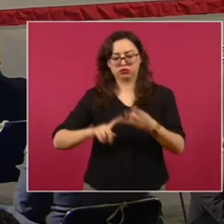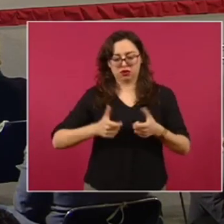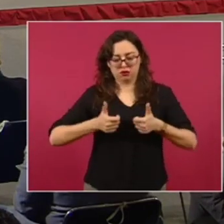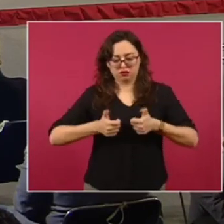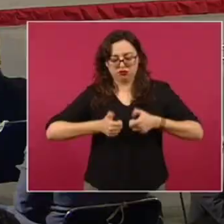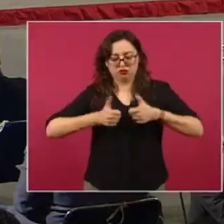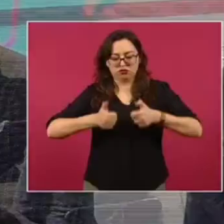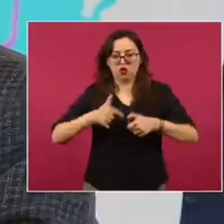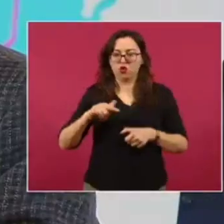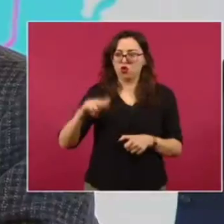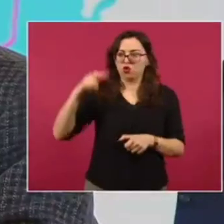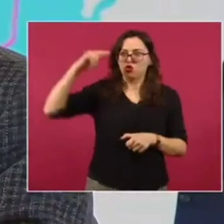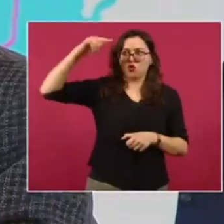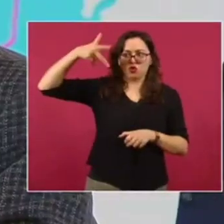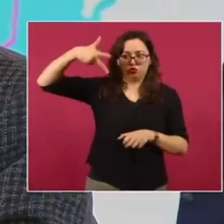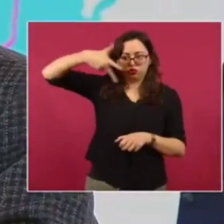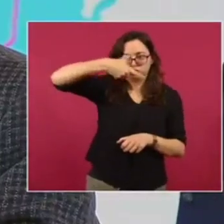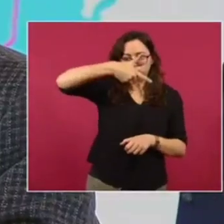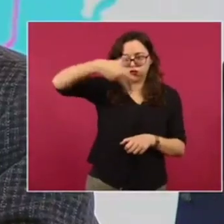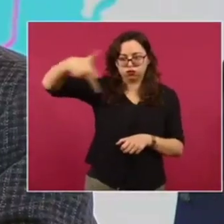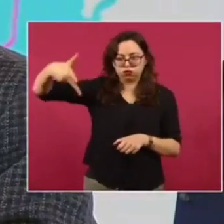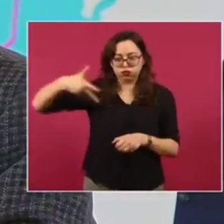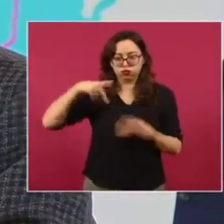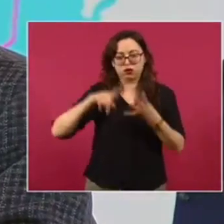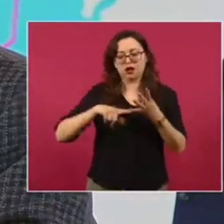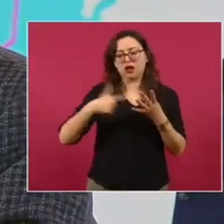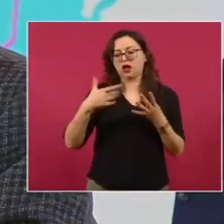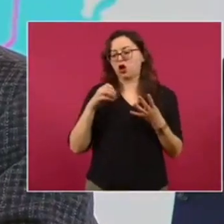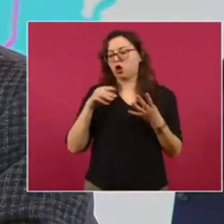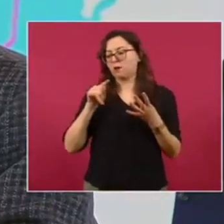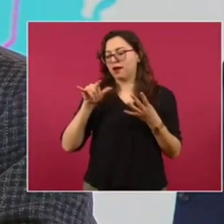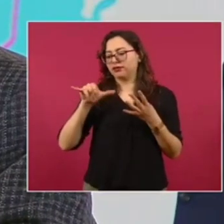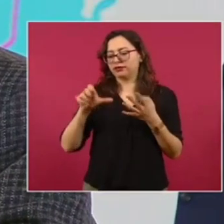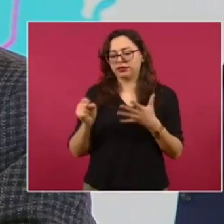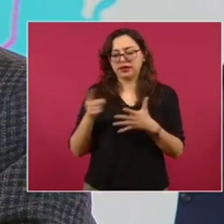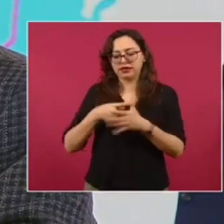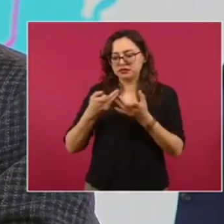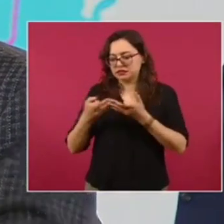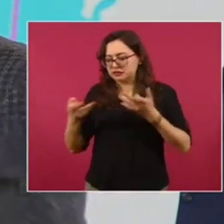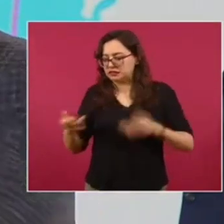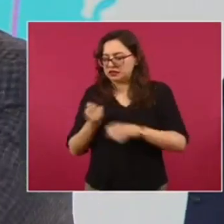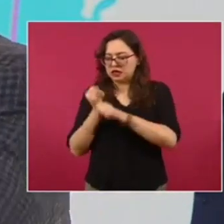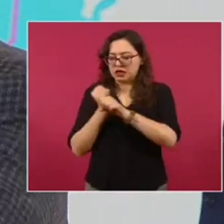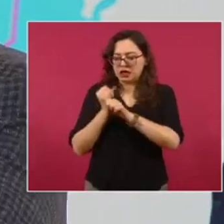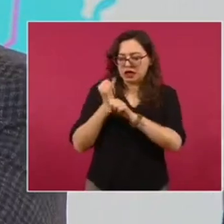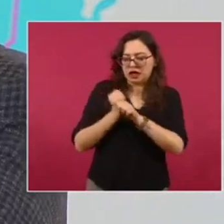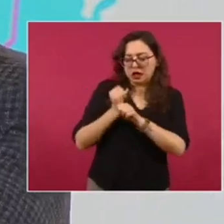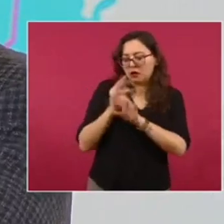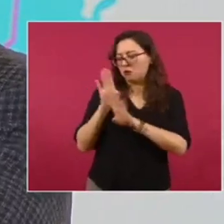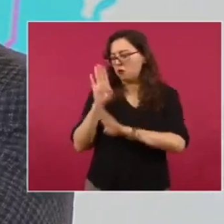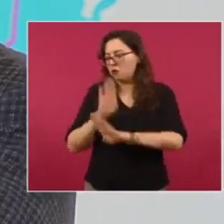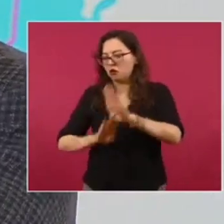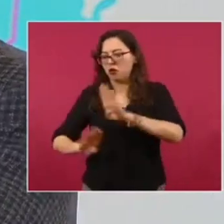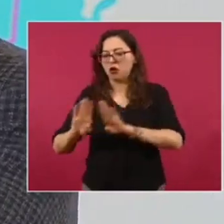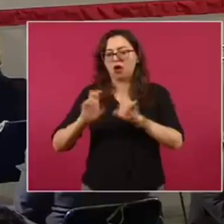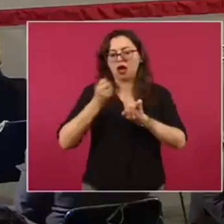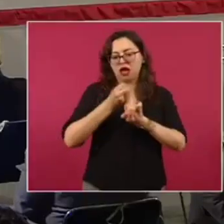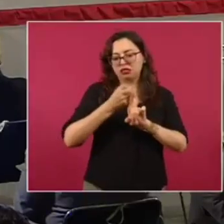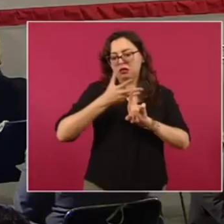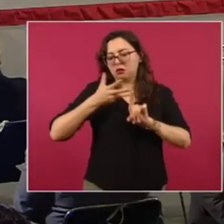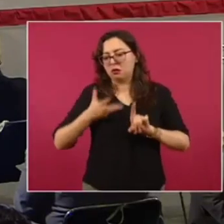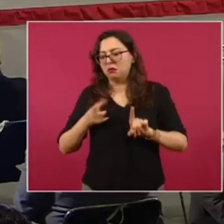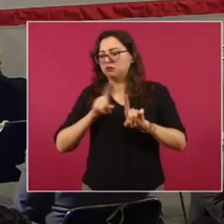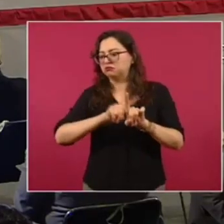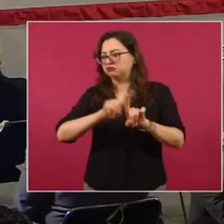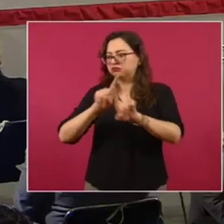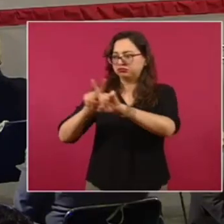ambientalistas, geómatas, geólogos, biólogos, antropólogos, antropólogos físicos.